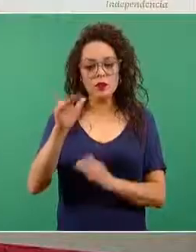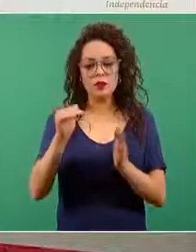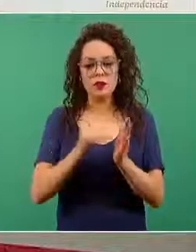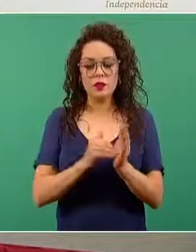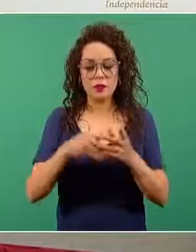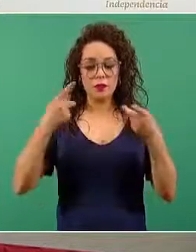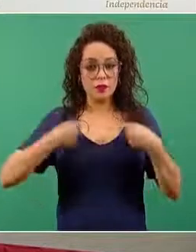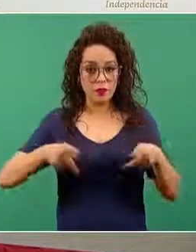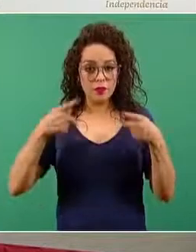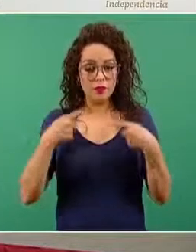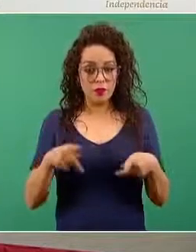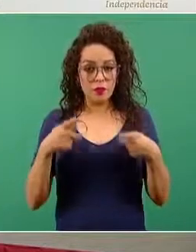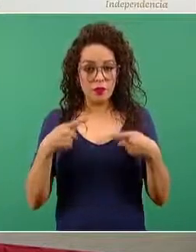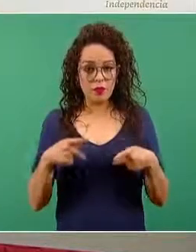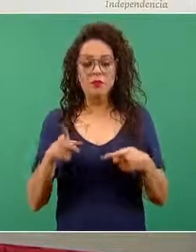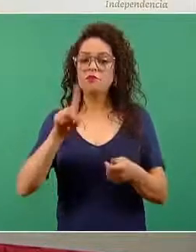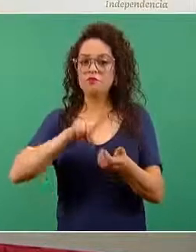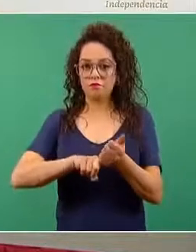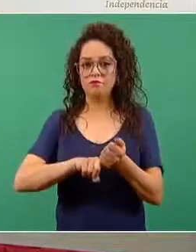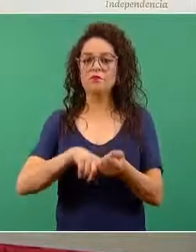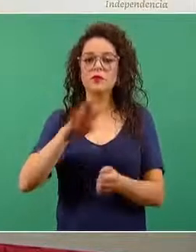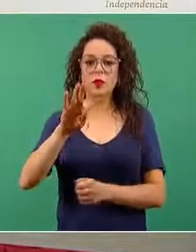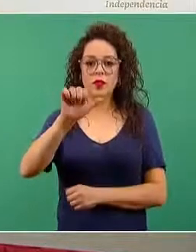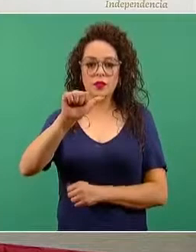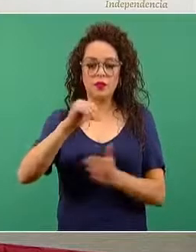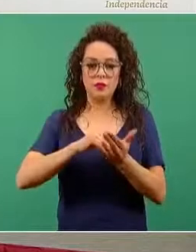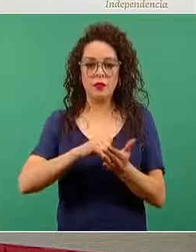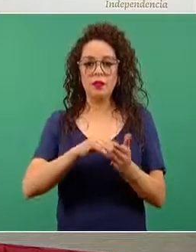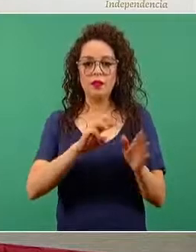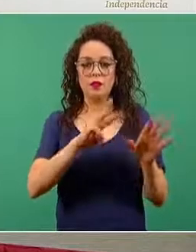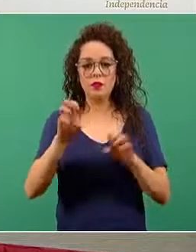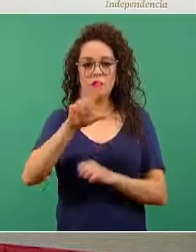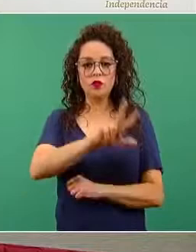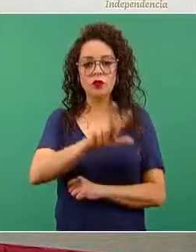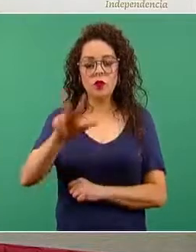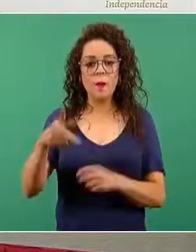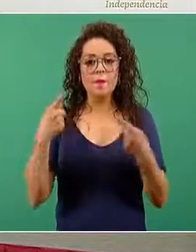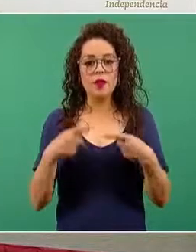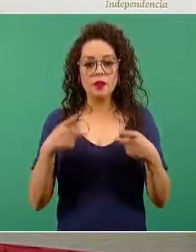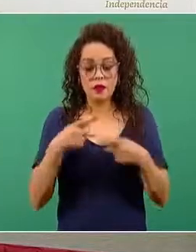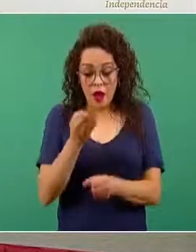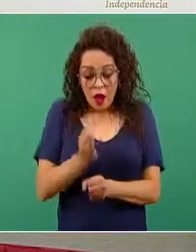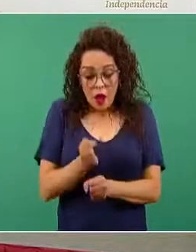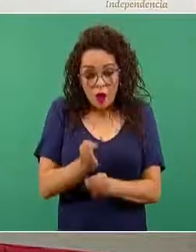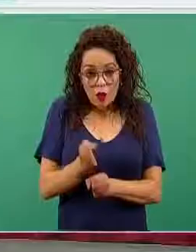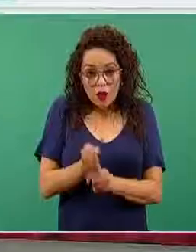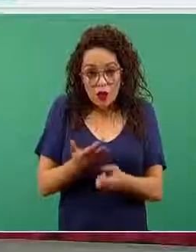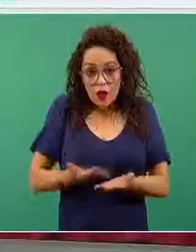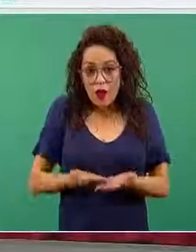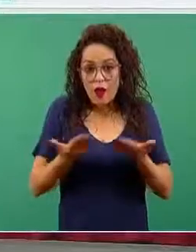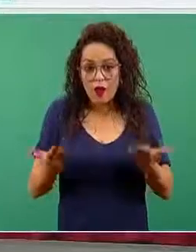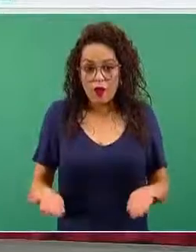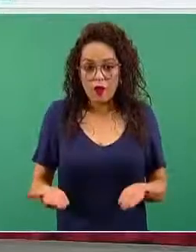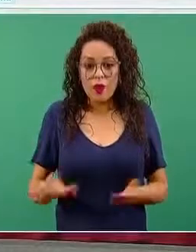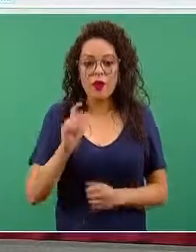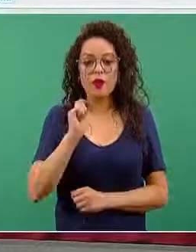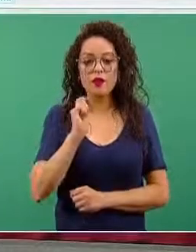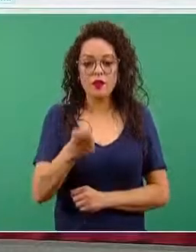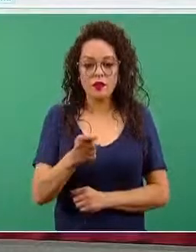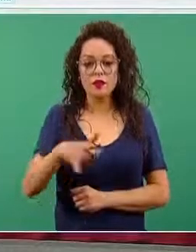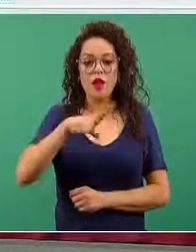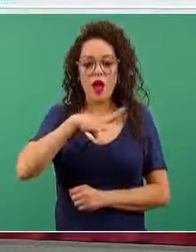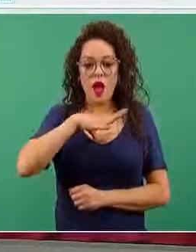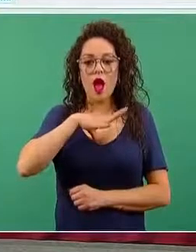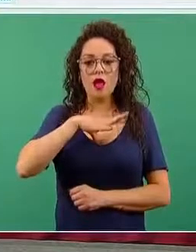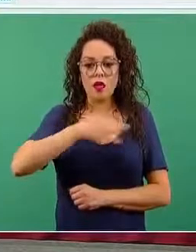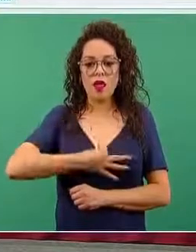2.345.000 personas representan a 46.388 personas que en este momento tendrían una